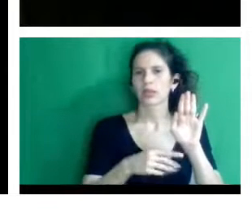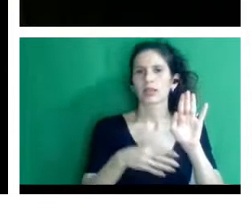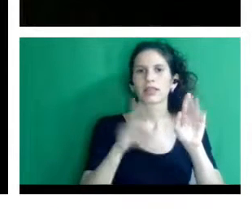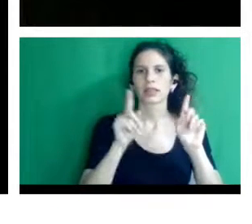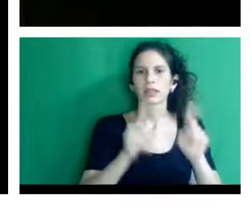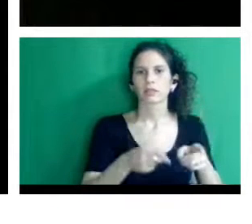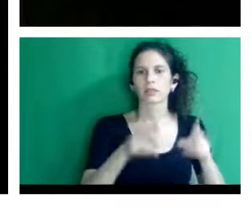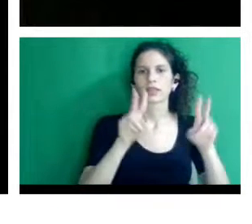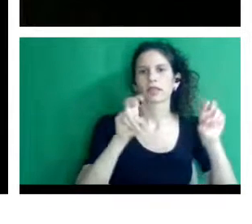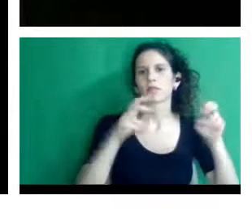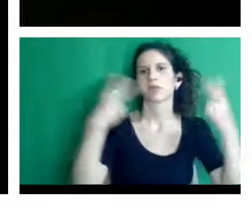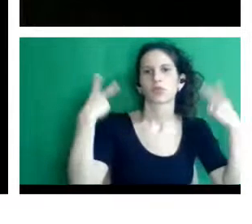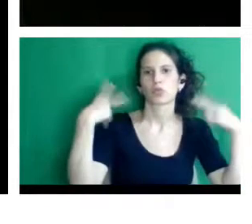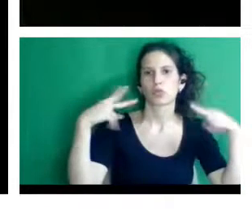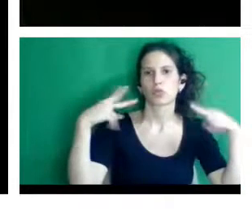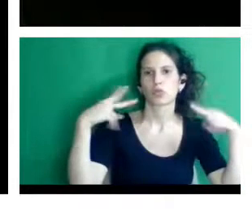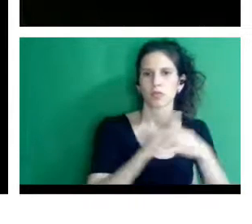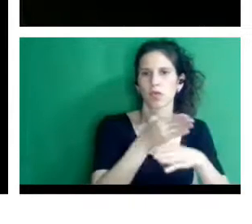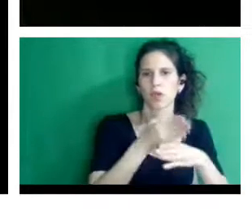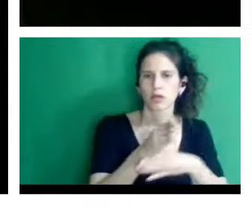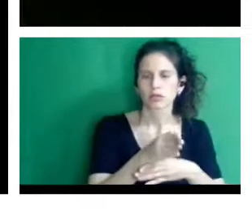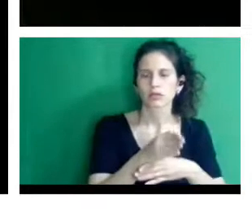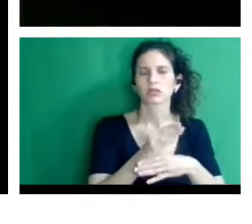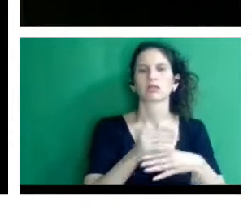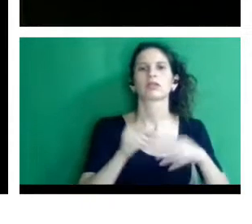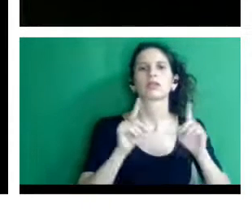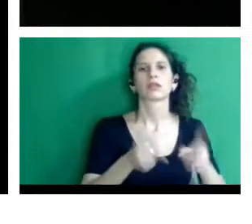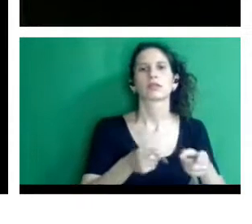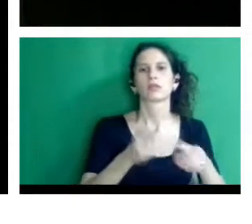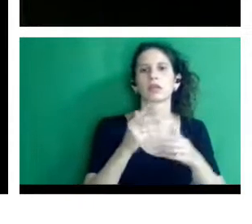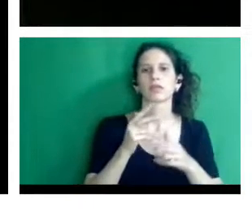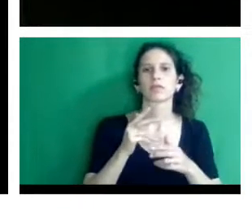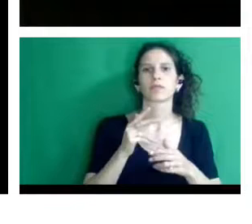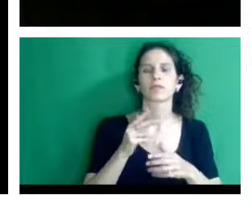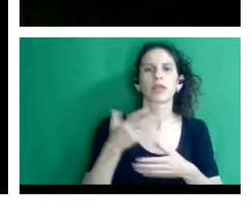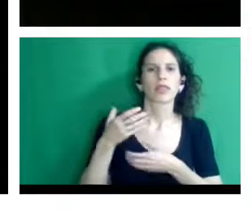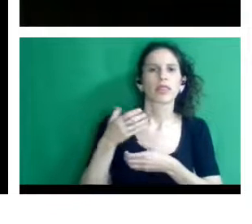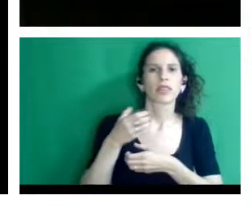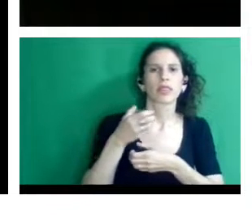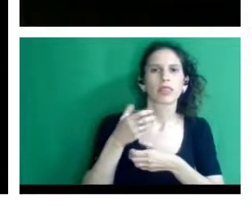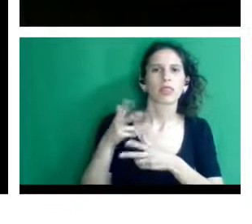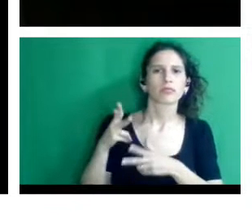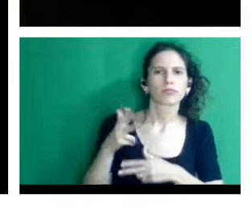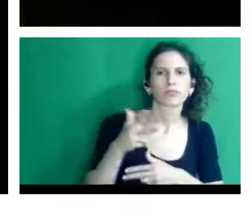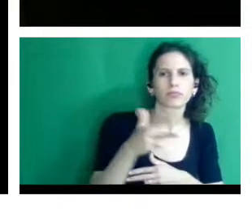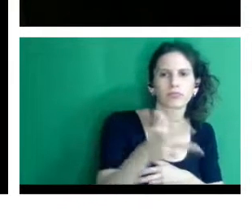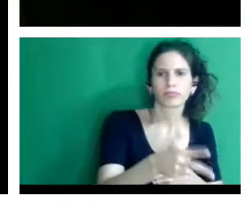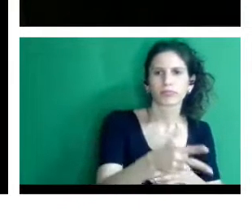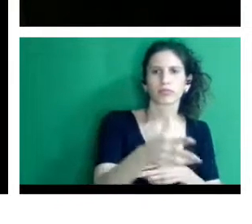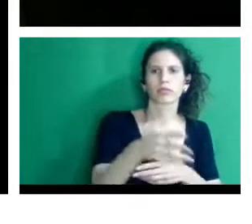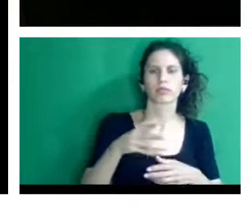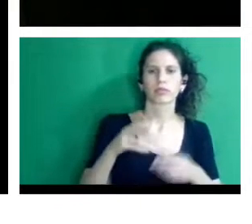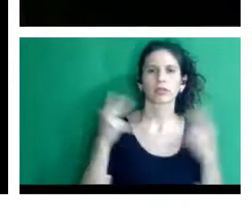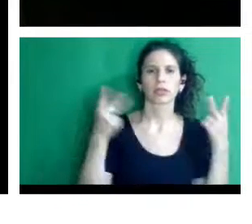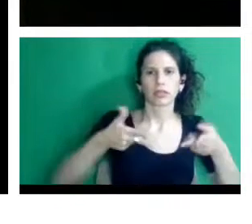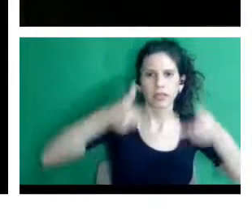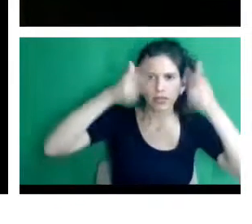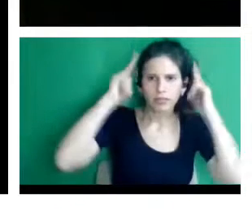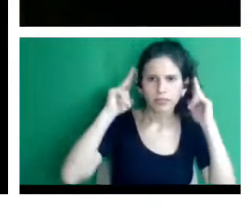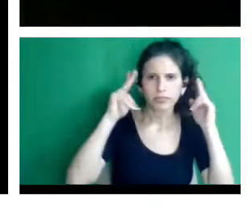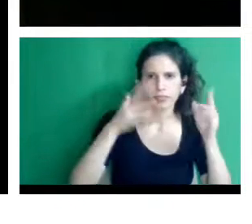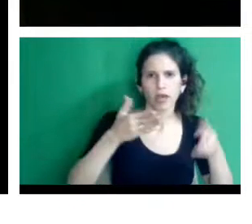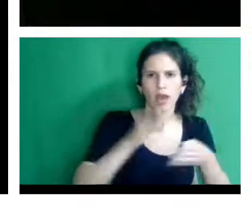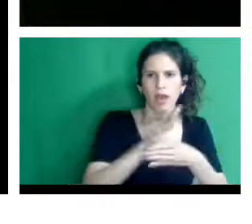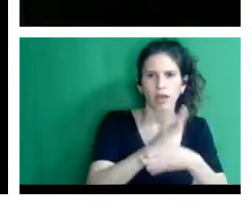accesible, especificaciones técnicas de transporte accesible. Y en la parte 2, ya muy concreto, la accesibilidad